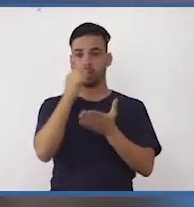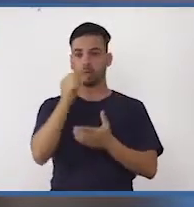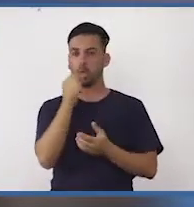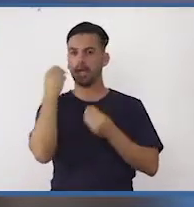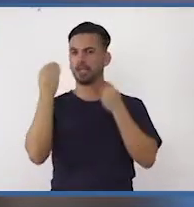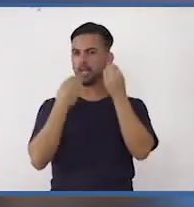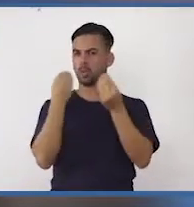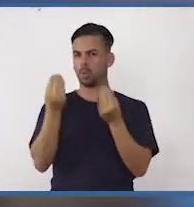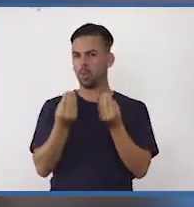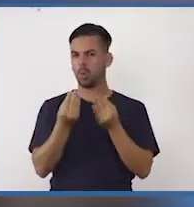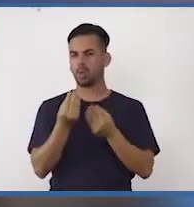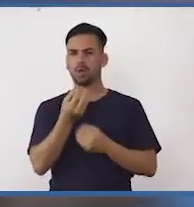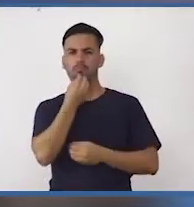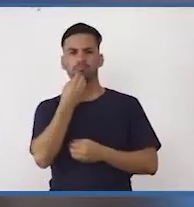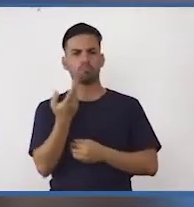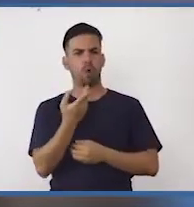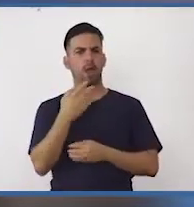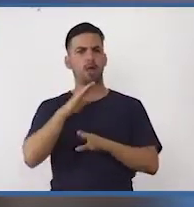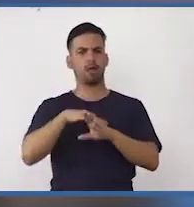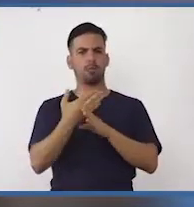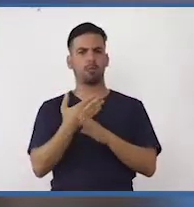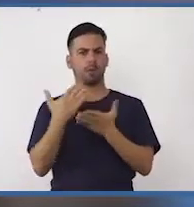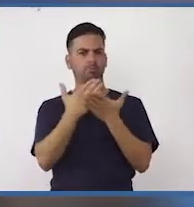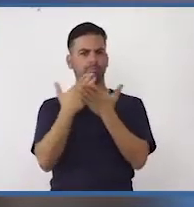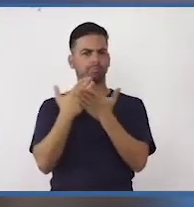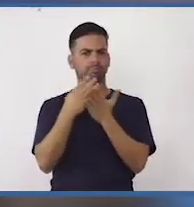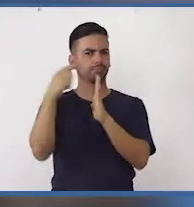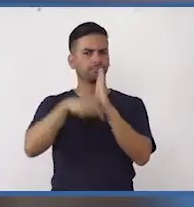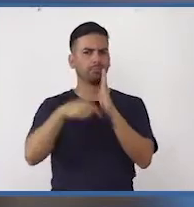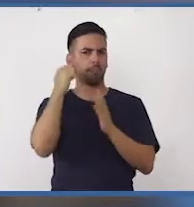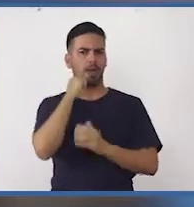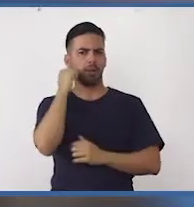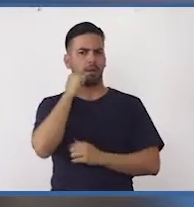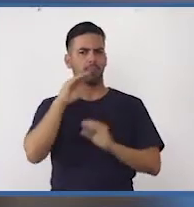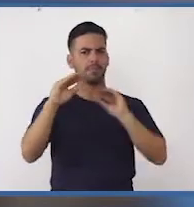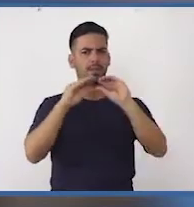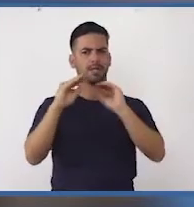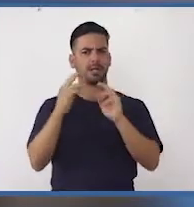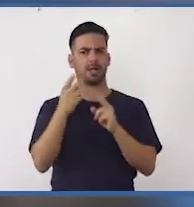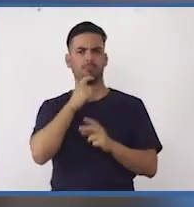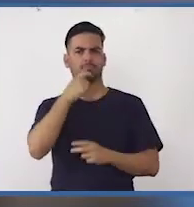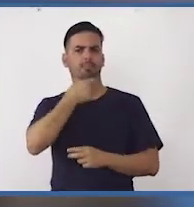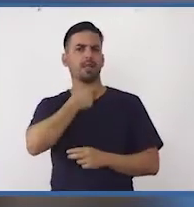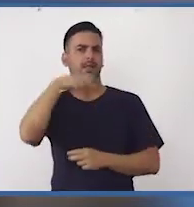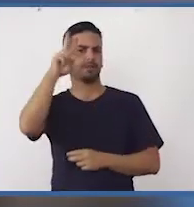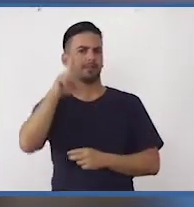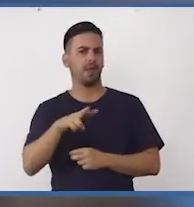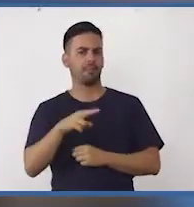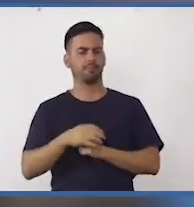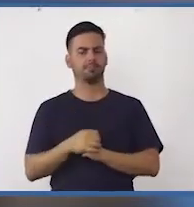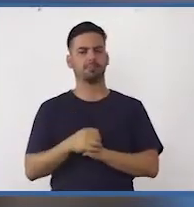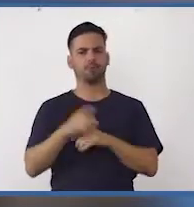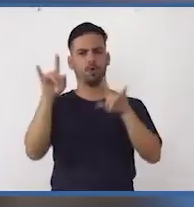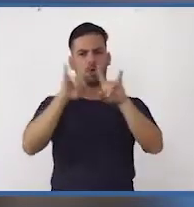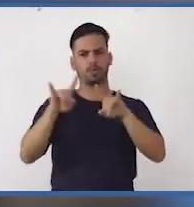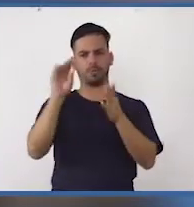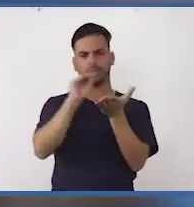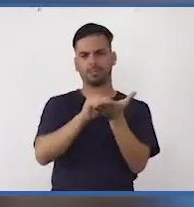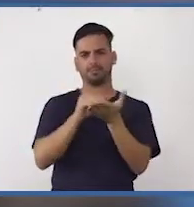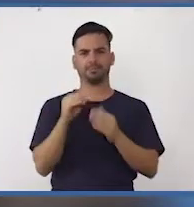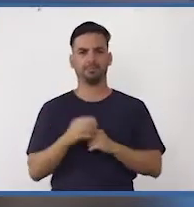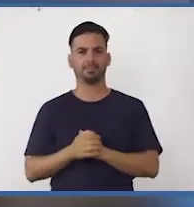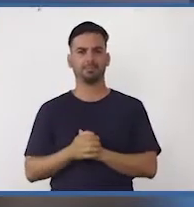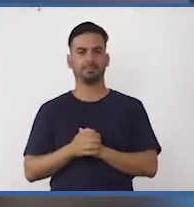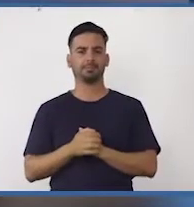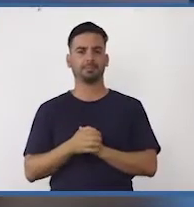pruebas de ingreso al IPBC de Vocacional de Ciencias Exactas para tener buenos resultados en ese momento. O también pueden consultar